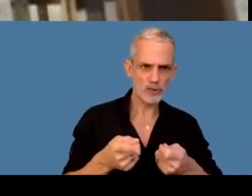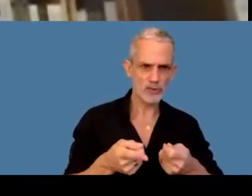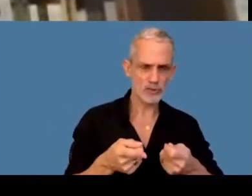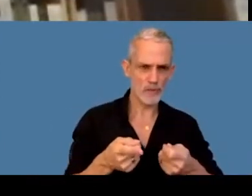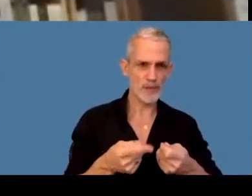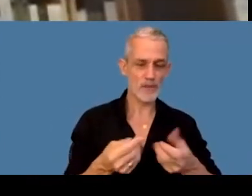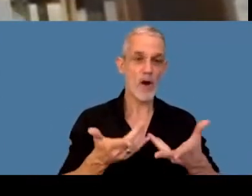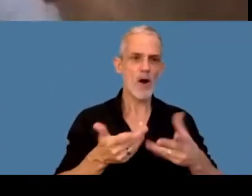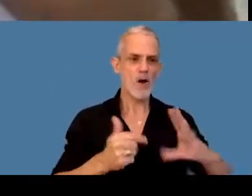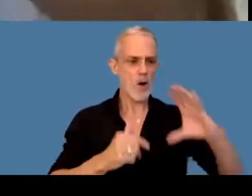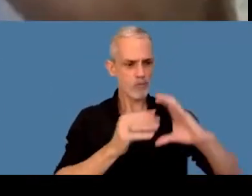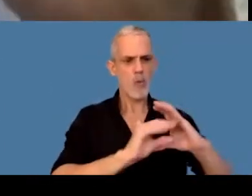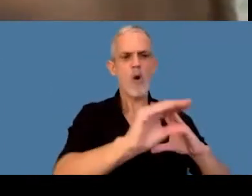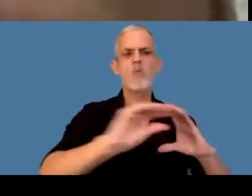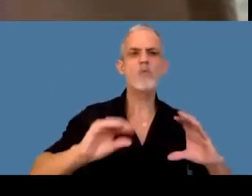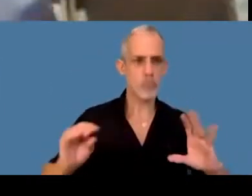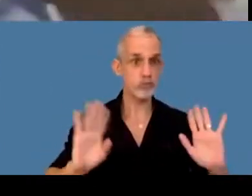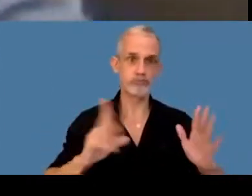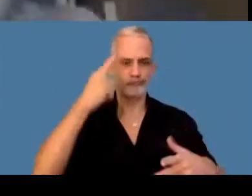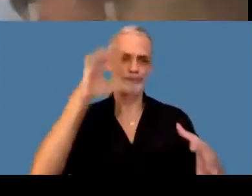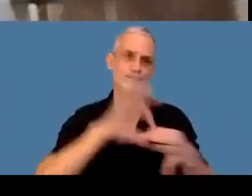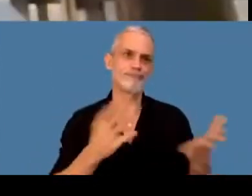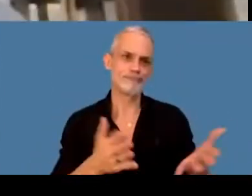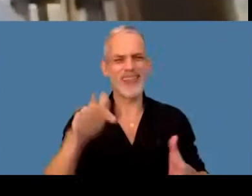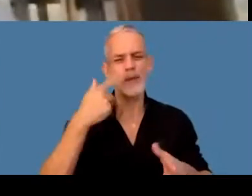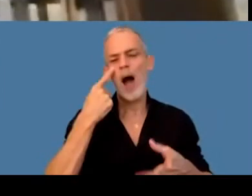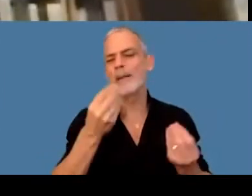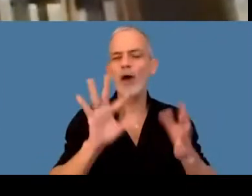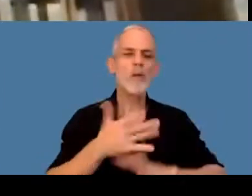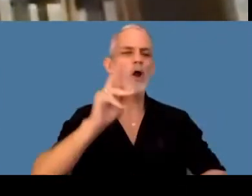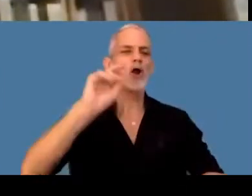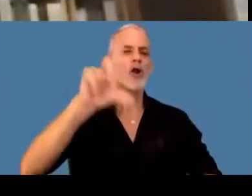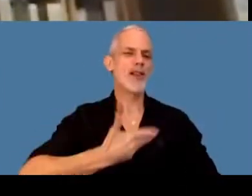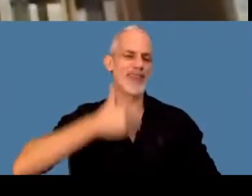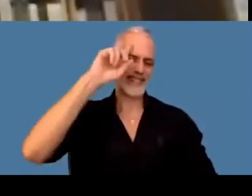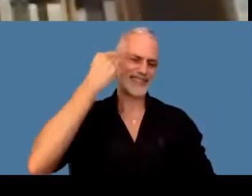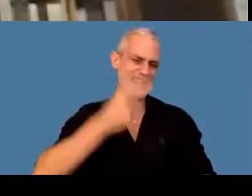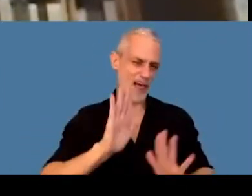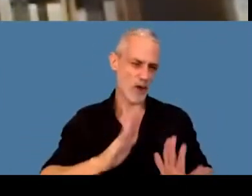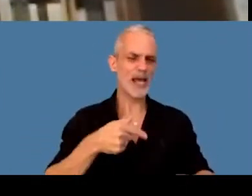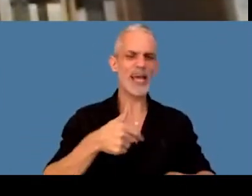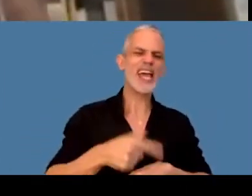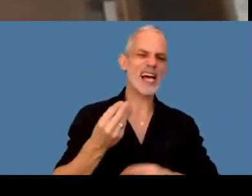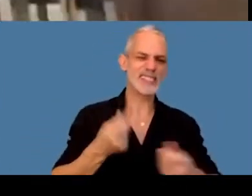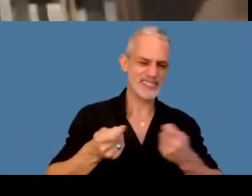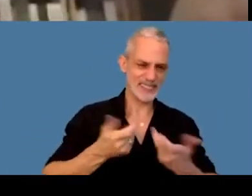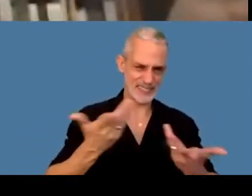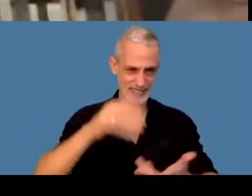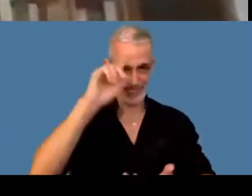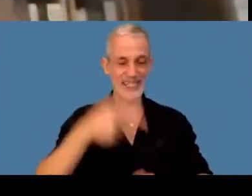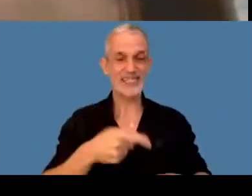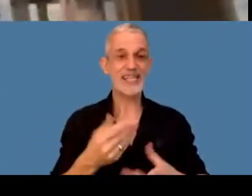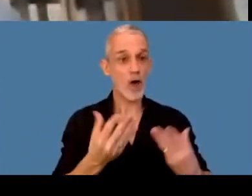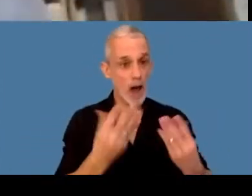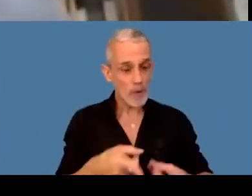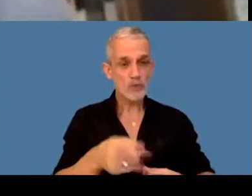distributivo. Porque esa es la lógica. Después hay que ver el rol del Estado en torno a esto. Si el Estado acompaña a